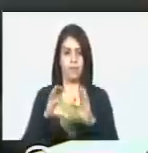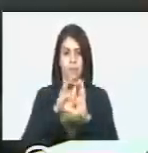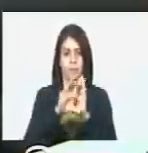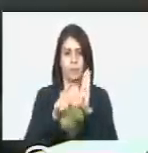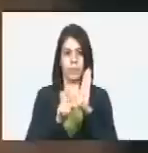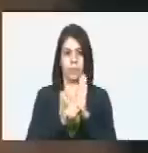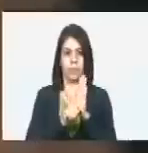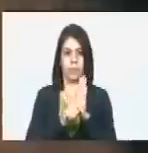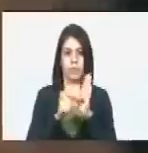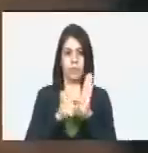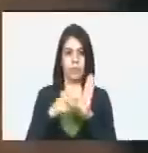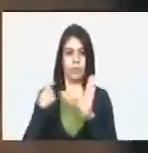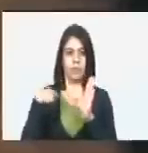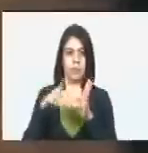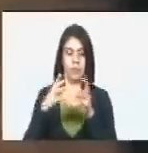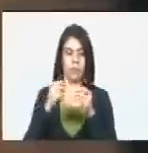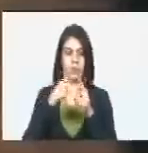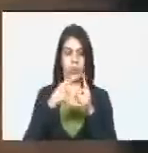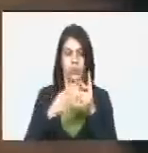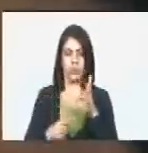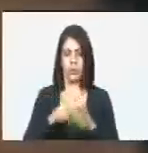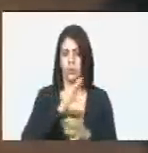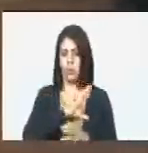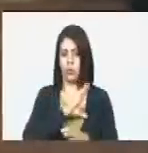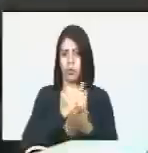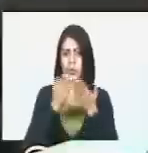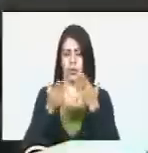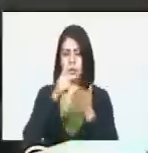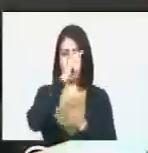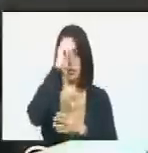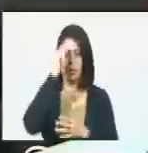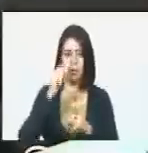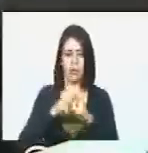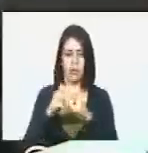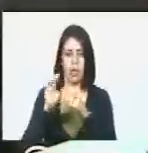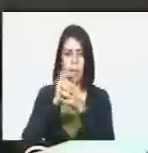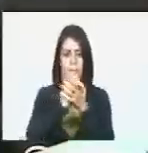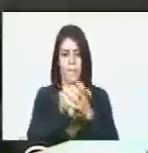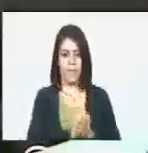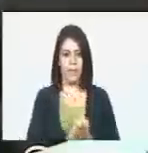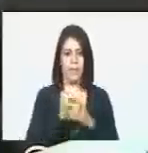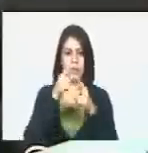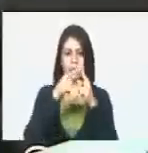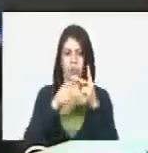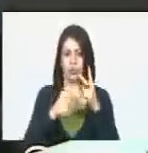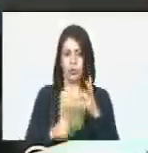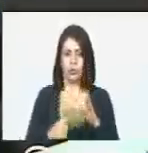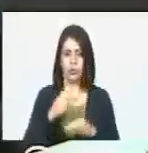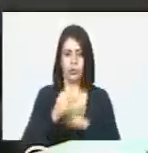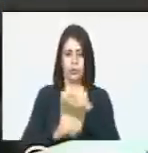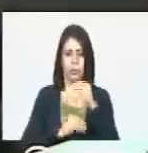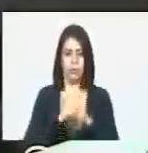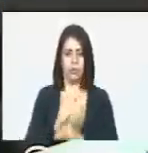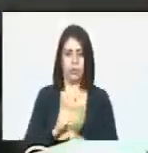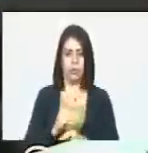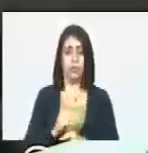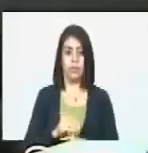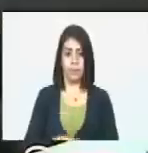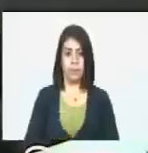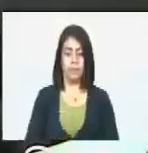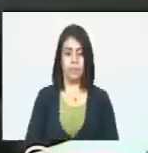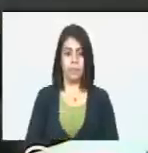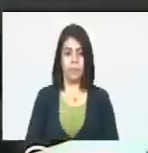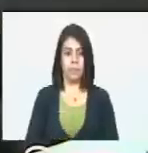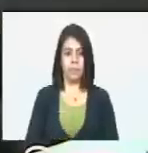tiene mucho de ella, porque fue nuestra compañera, y aquí hay varios colegas que estuvimos